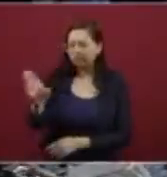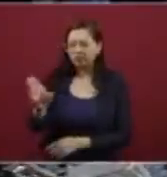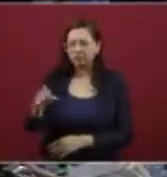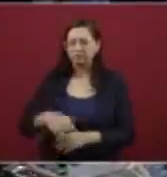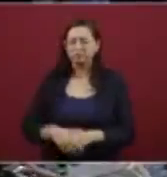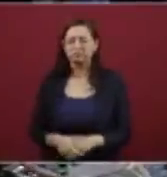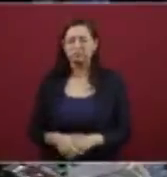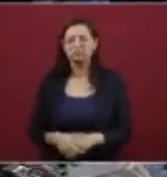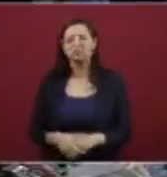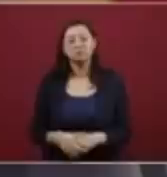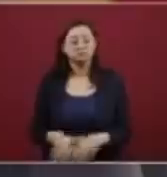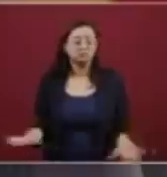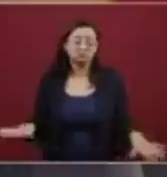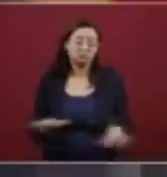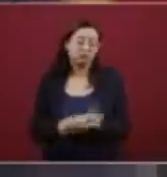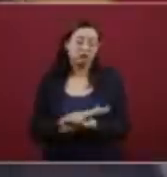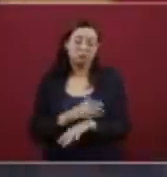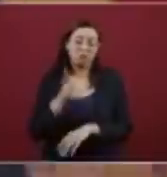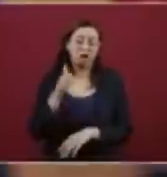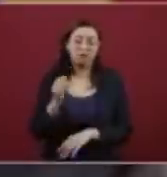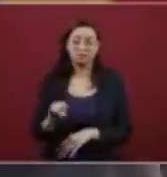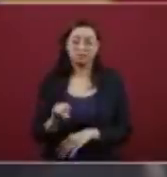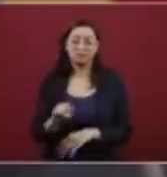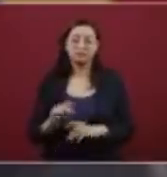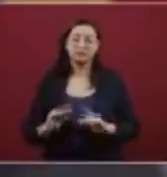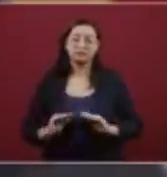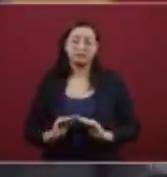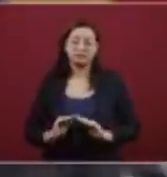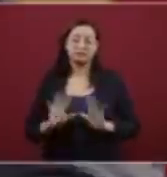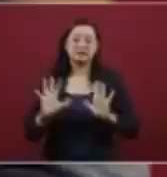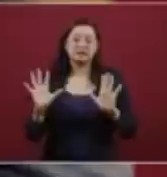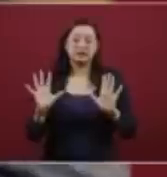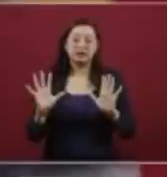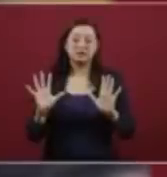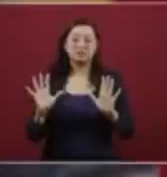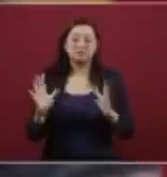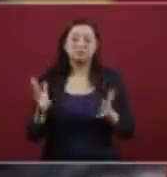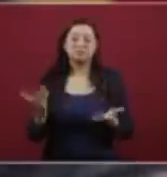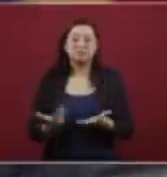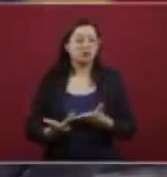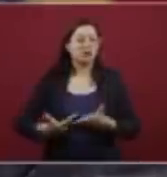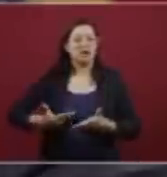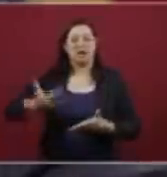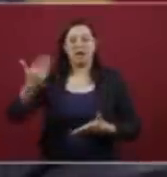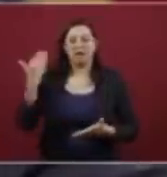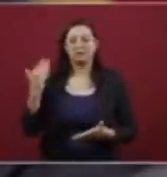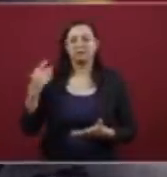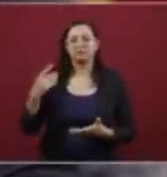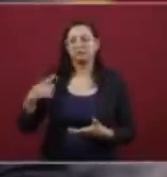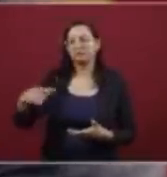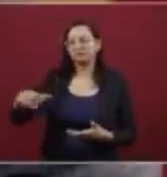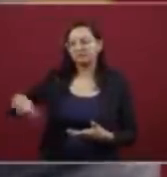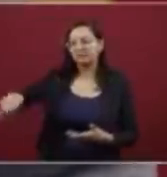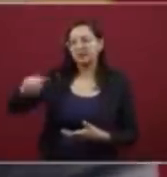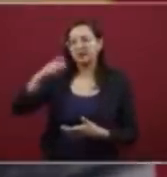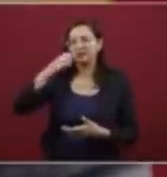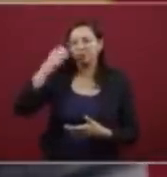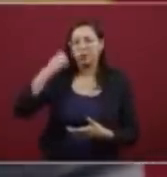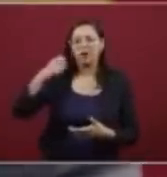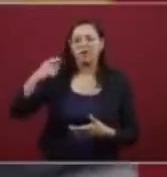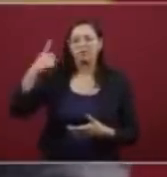Es un cambio, y desde luego que a los que recibían los recursos para